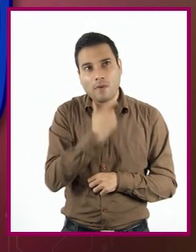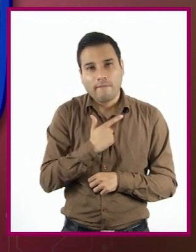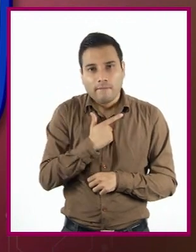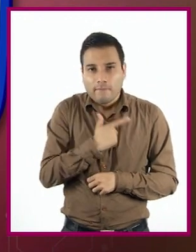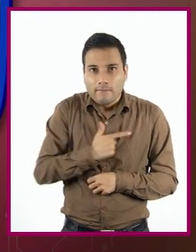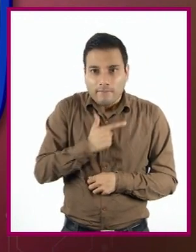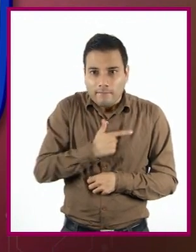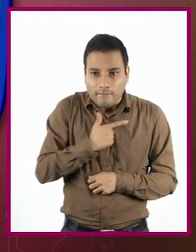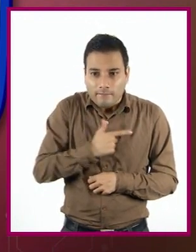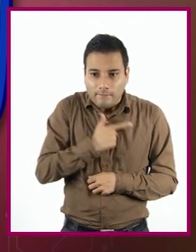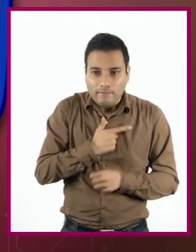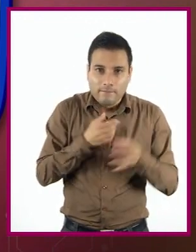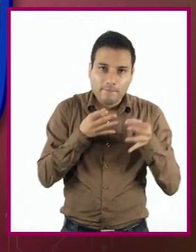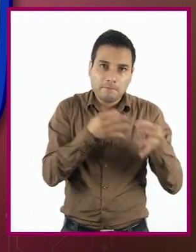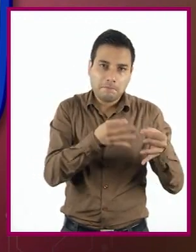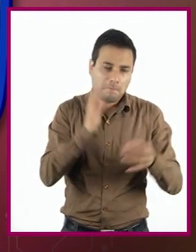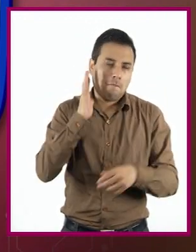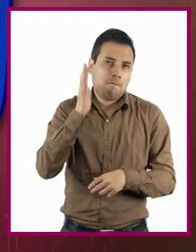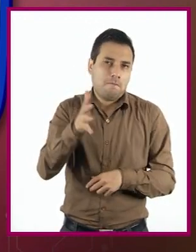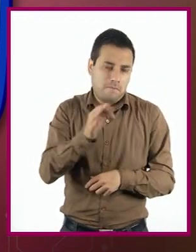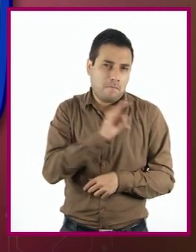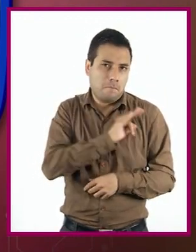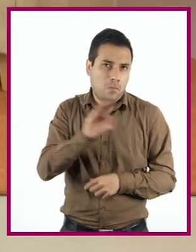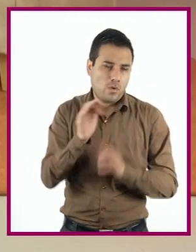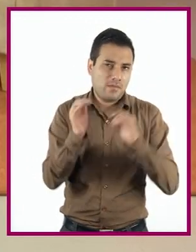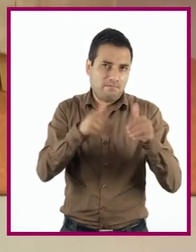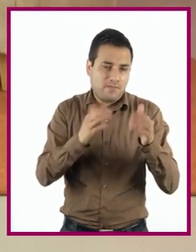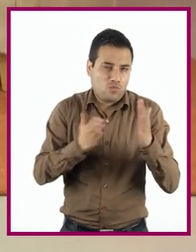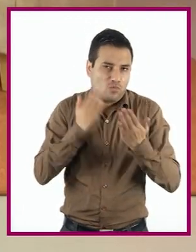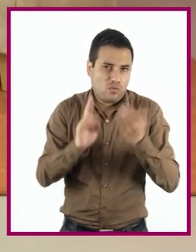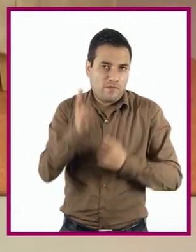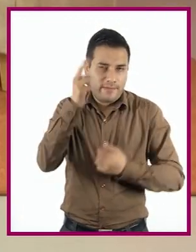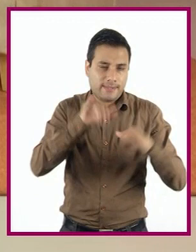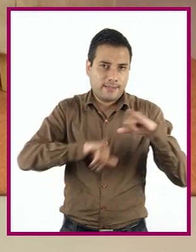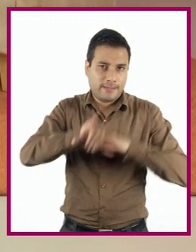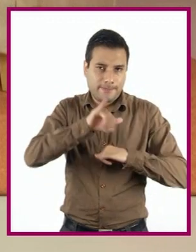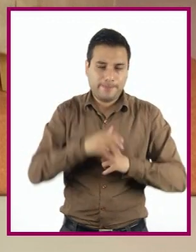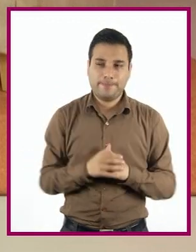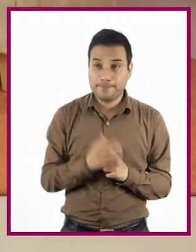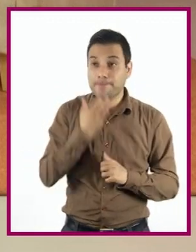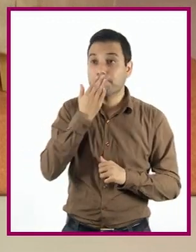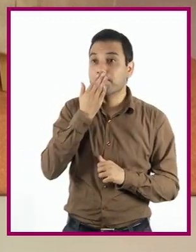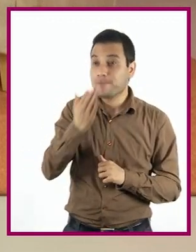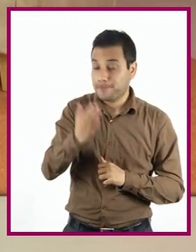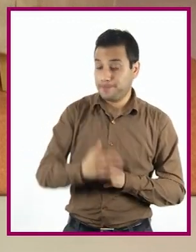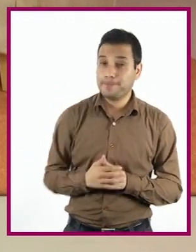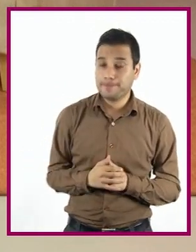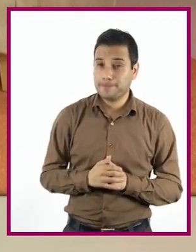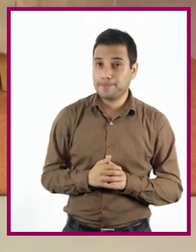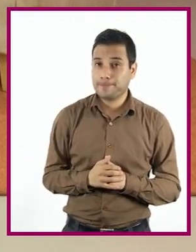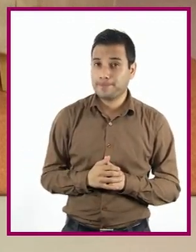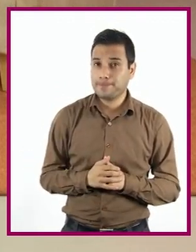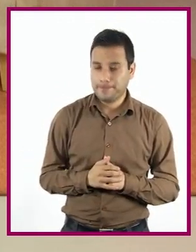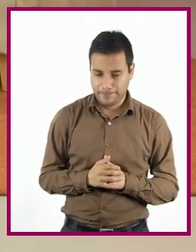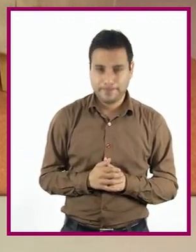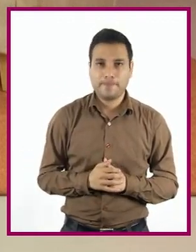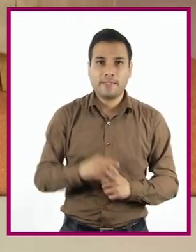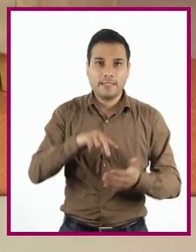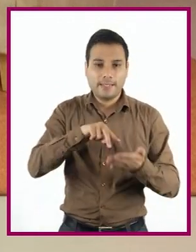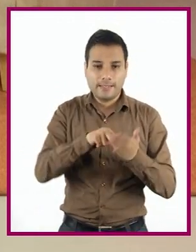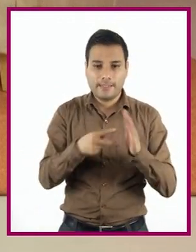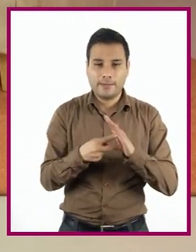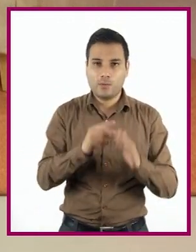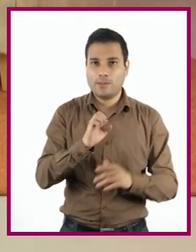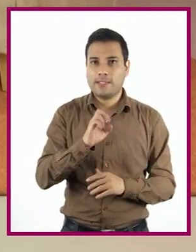ven ahí un futuro posible. Muy amable, doctora. Nuevamente, el ingeniero